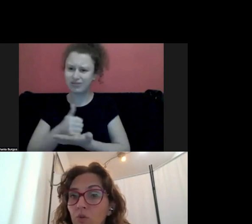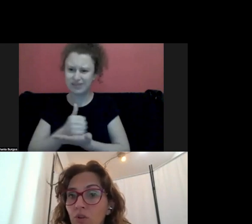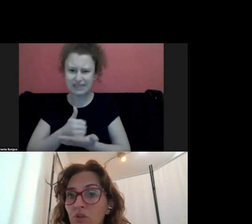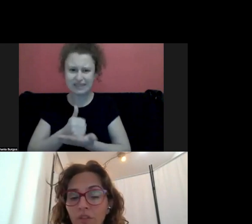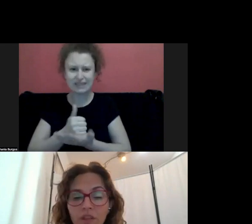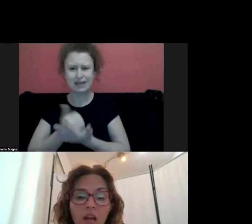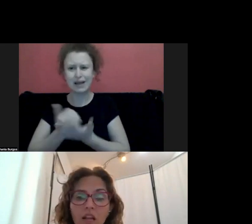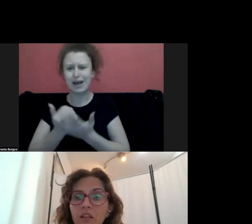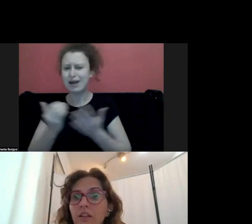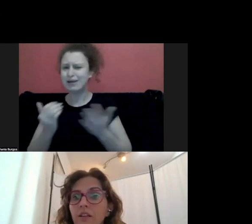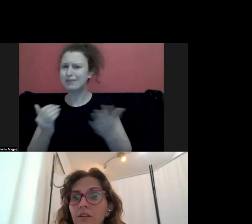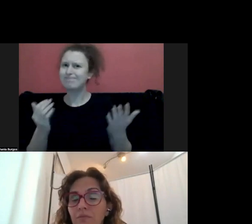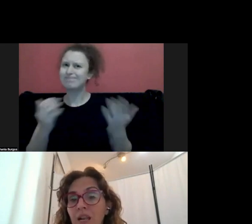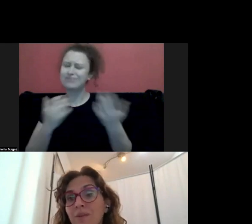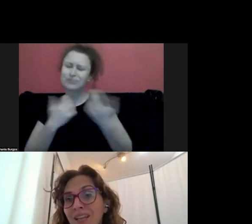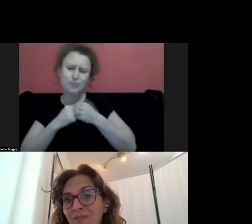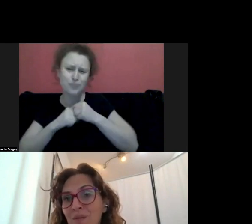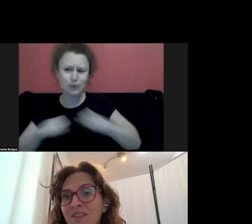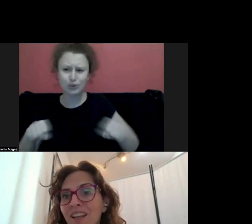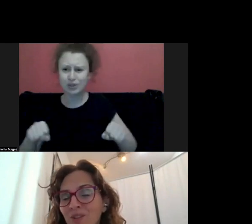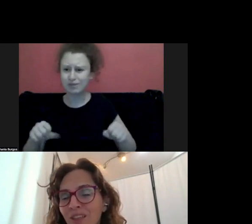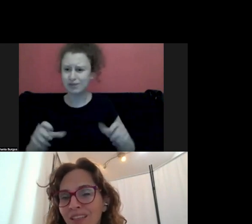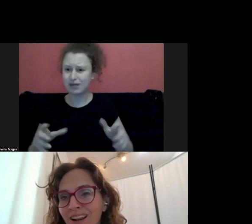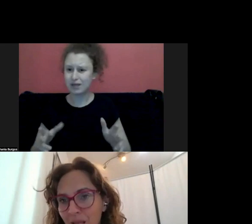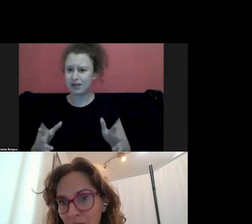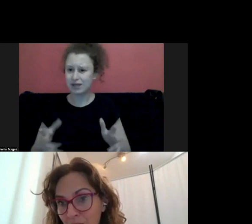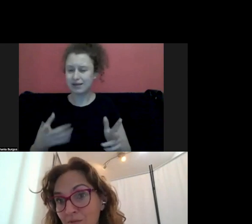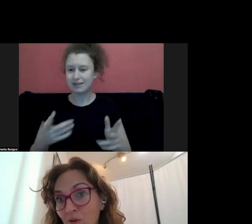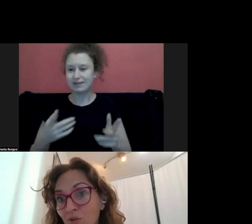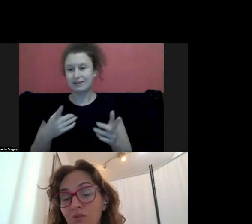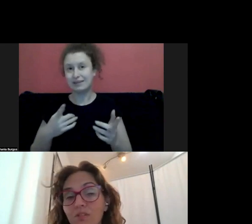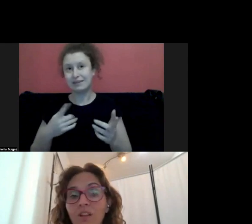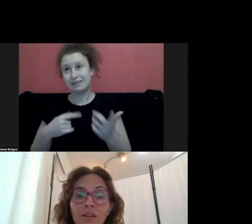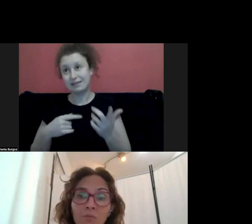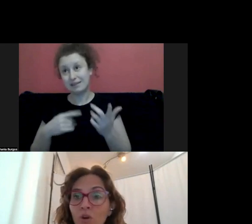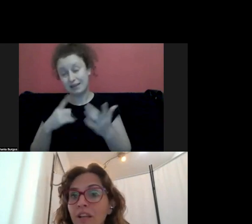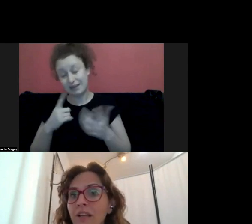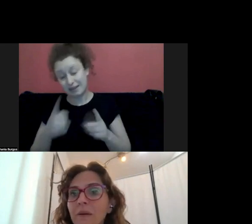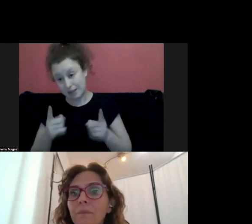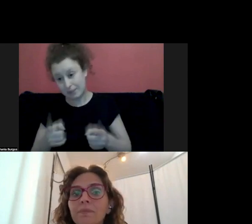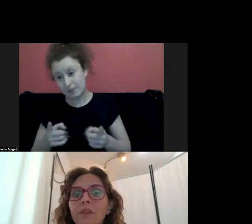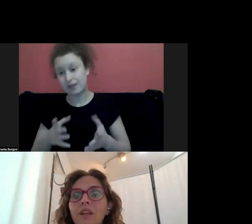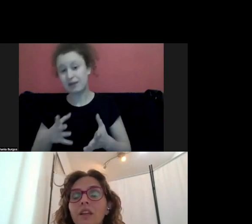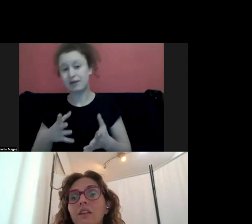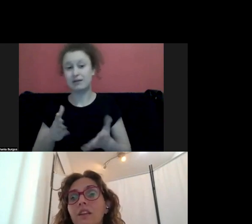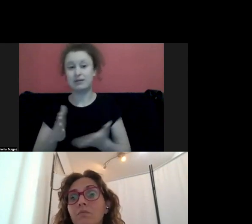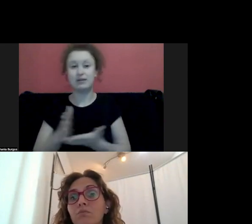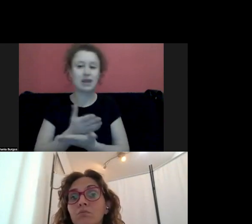de exclusión social, lamentablemente en la sociedad en la que vivimos, bullying,